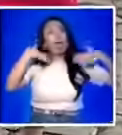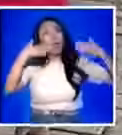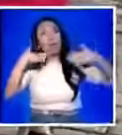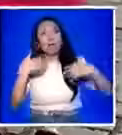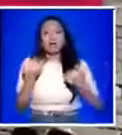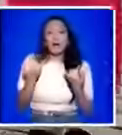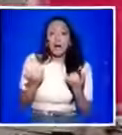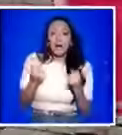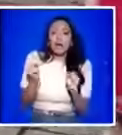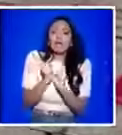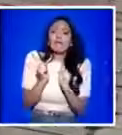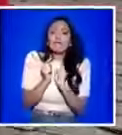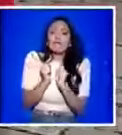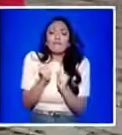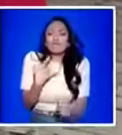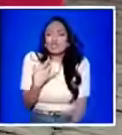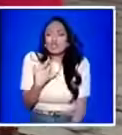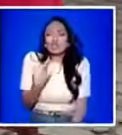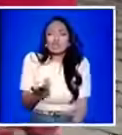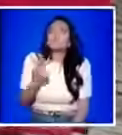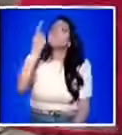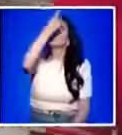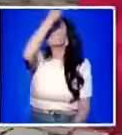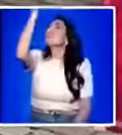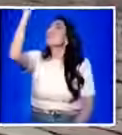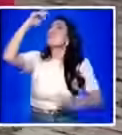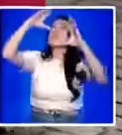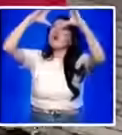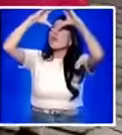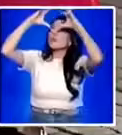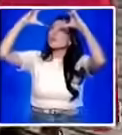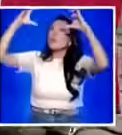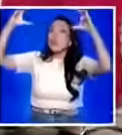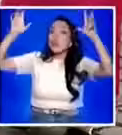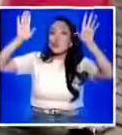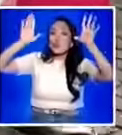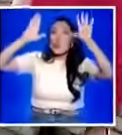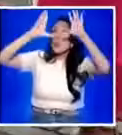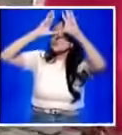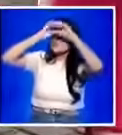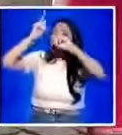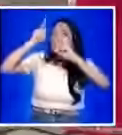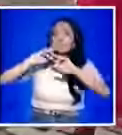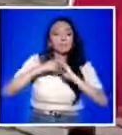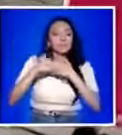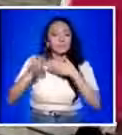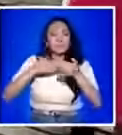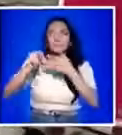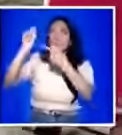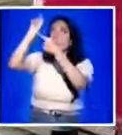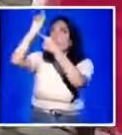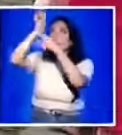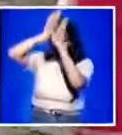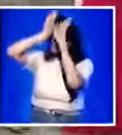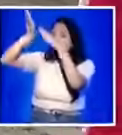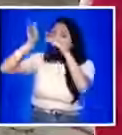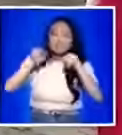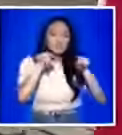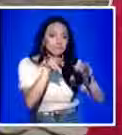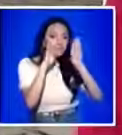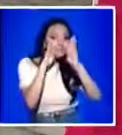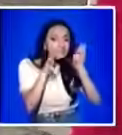está muchísimo frío, están con neblina, pero acá está nuestro pueblo querido, nuestra comunidad en este